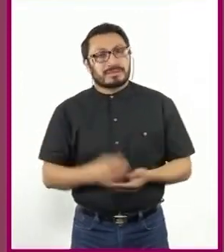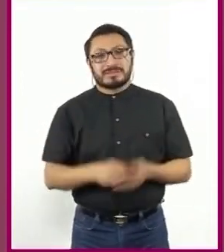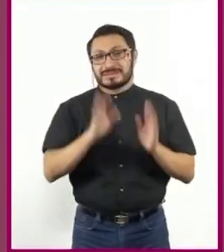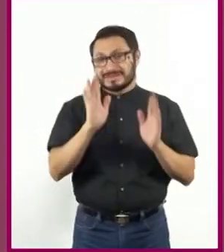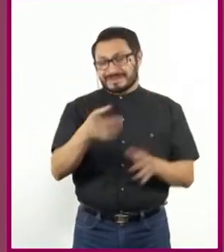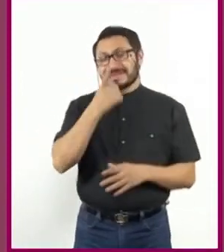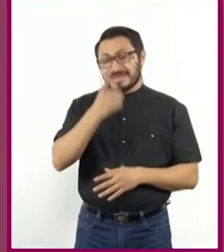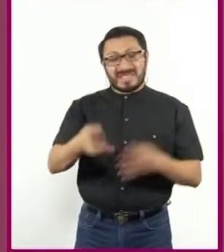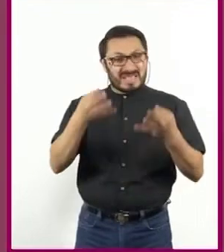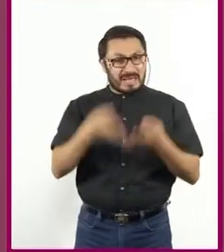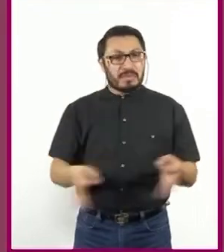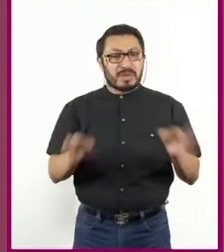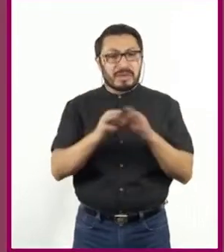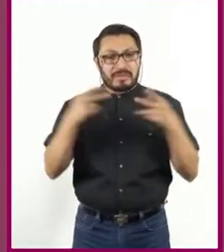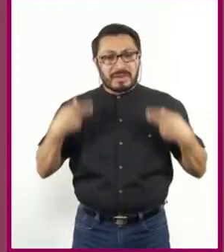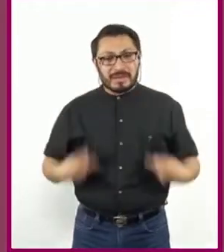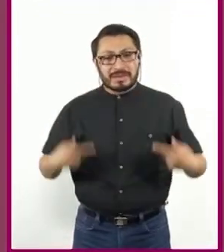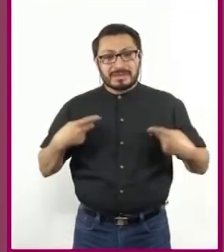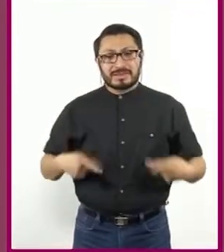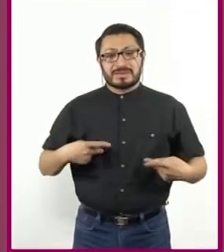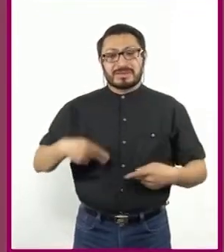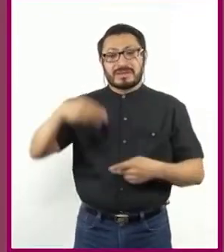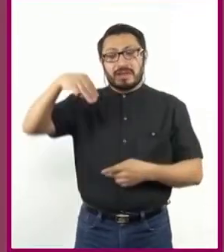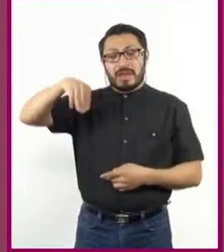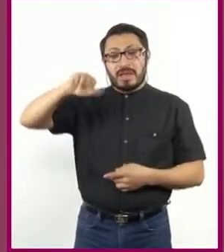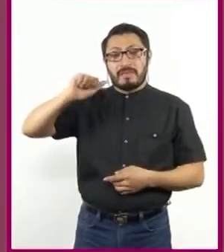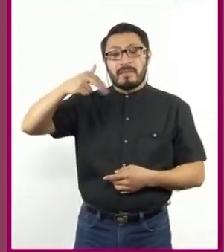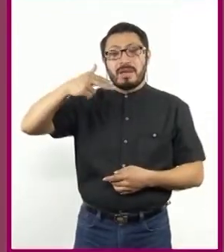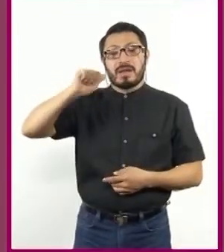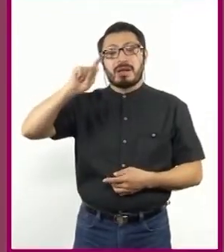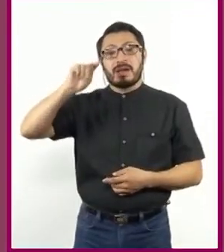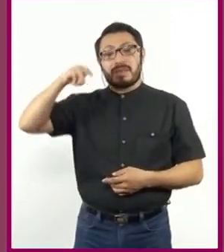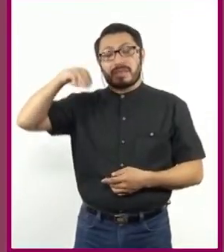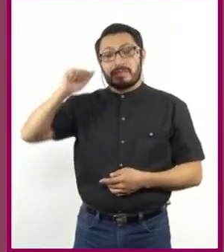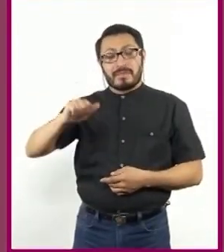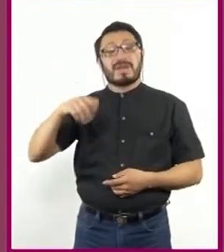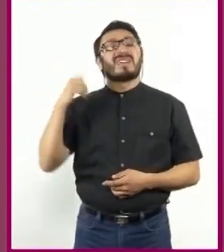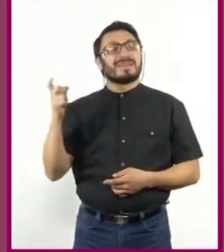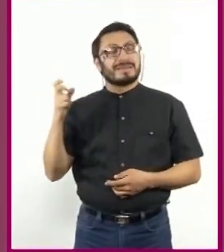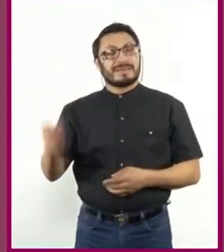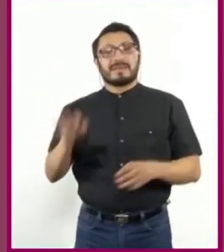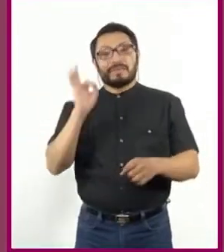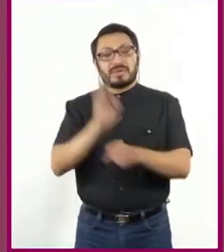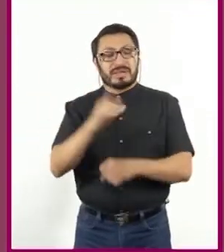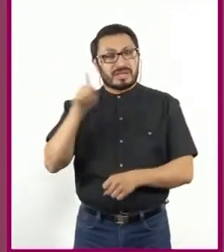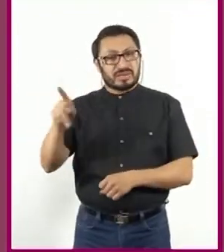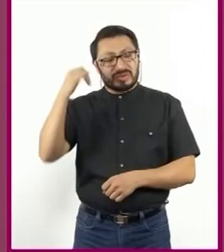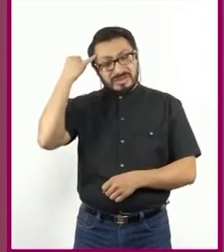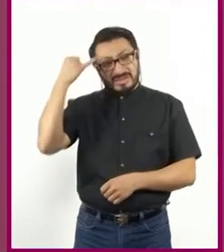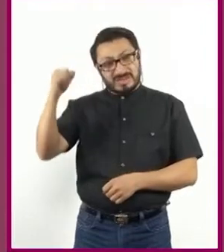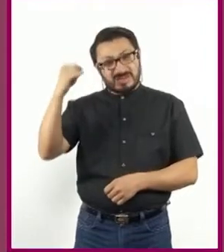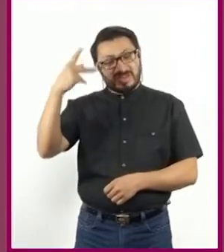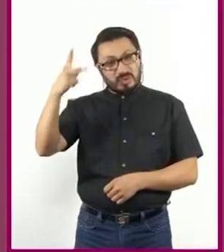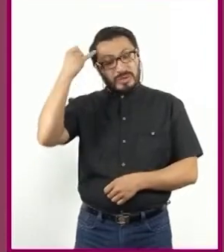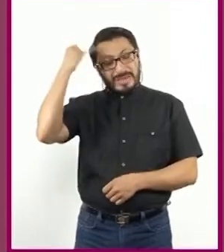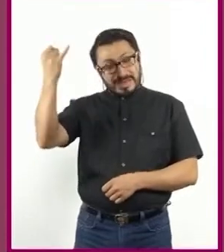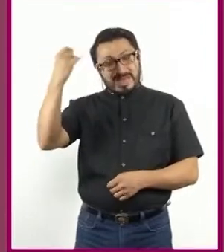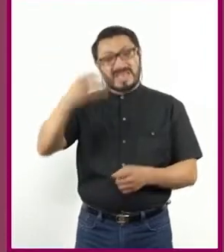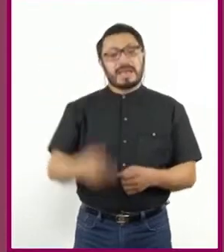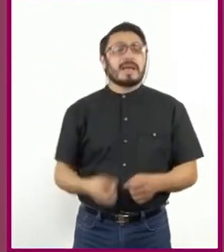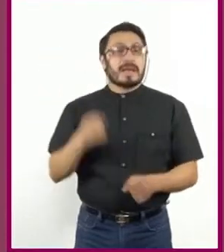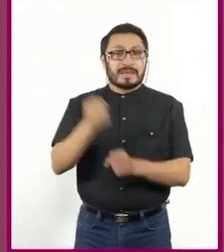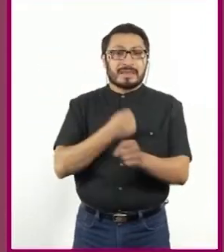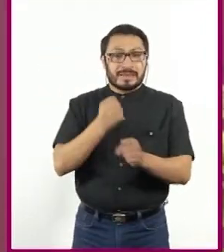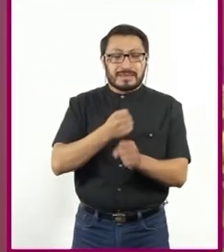un gran personaje, Mahatma Gandhi, quien defendió su ideología pacifista, practicando la desobediencia civil